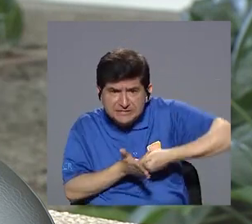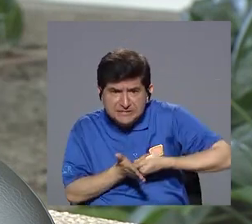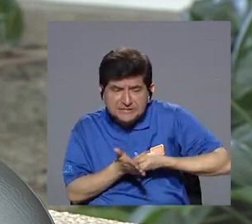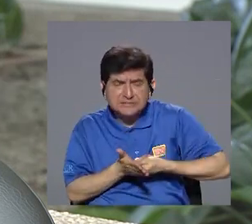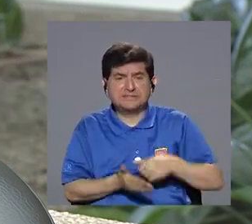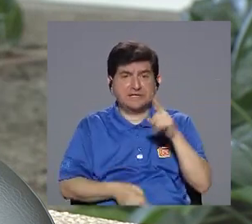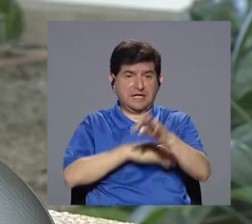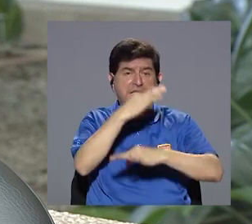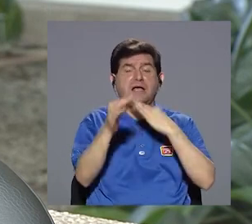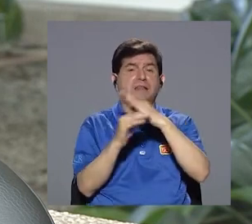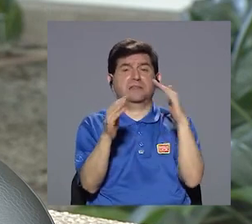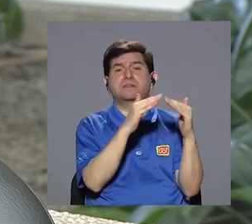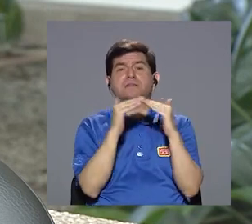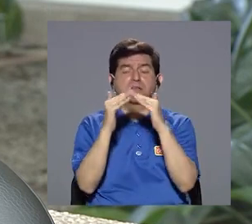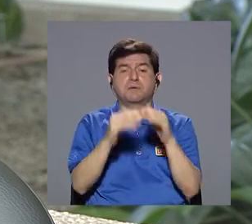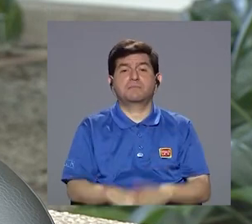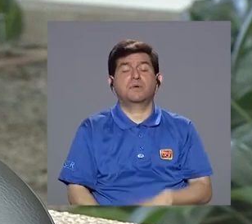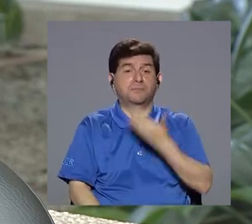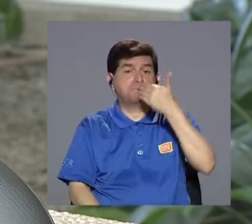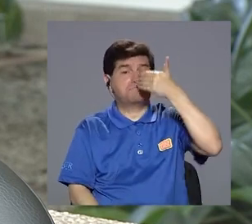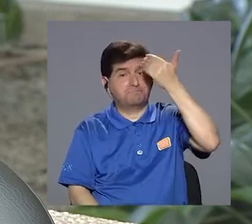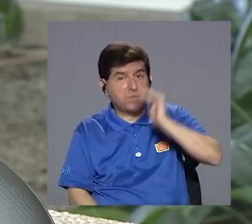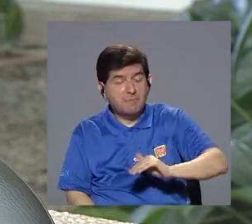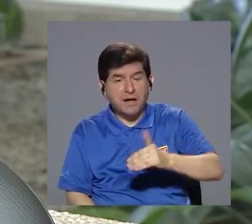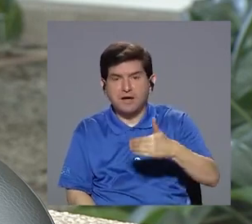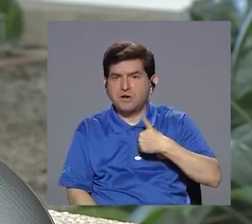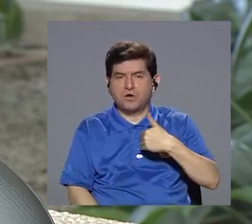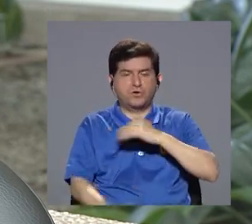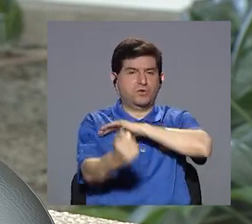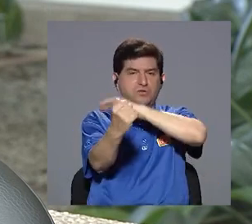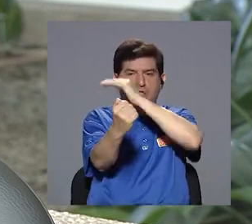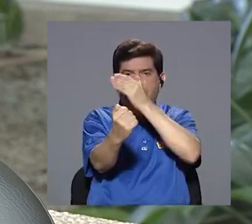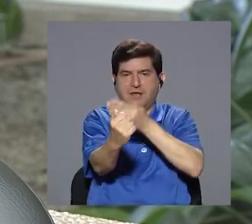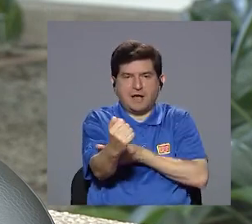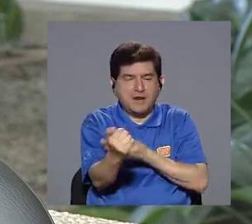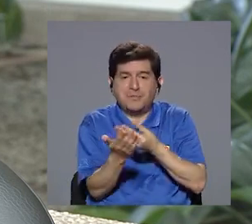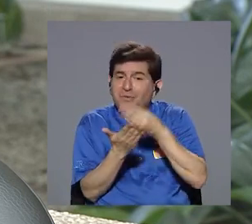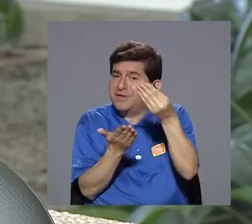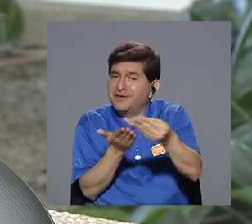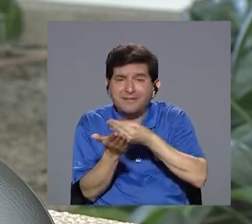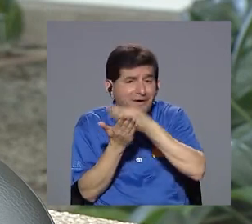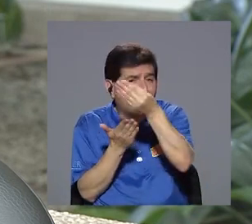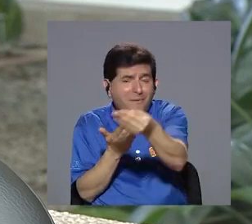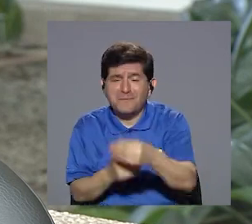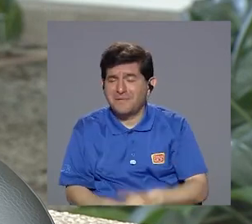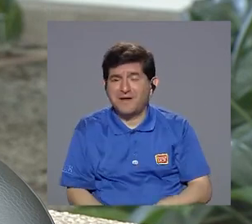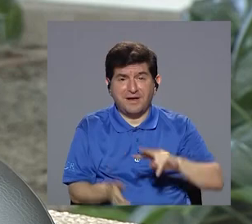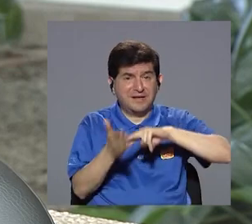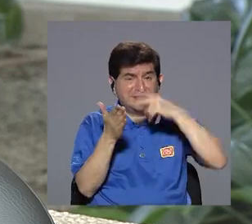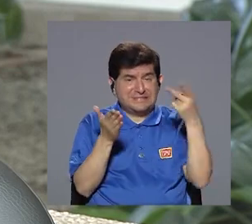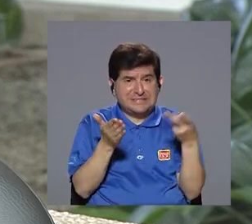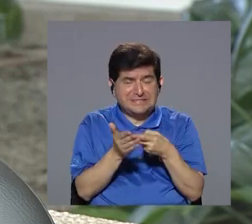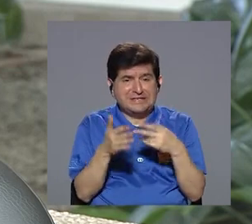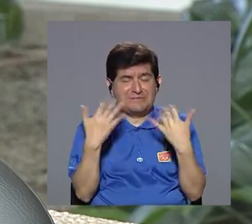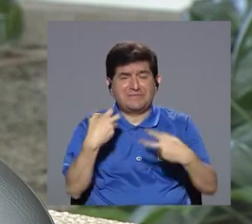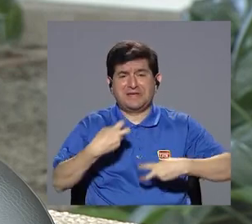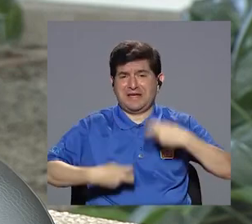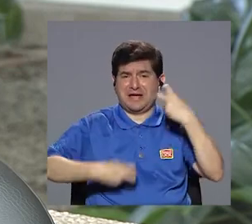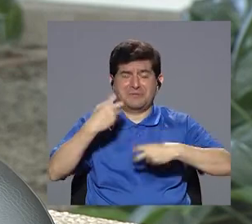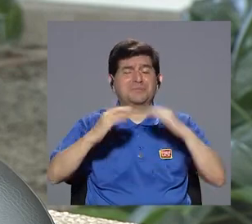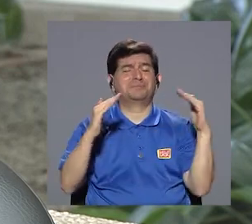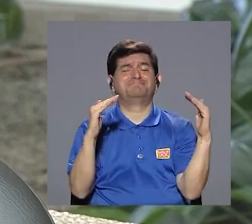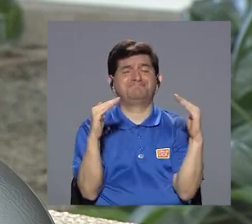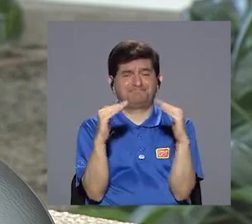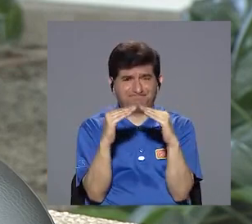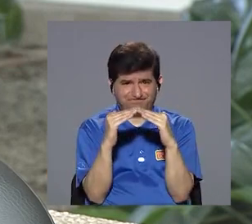pronunciada en este tipo de población. Lo malo es que no tienen el poder adquisitivo. Uh-huh. Entonces, esto genera muchísimos roces